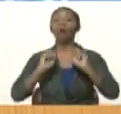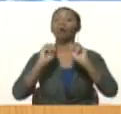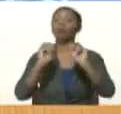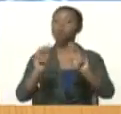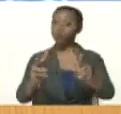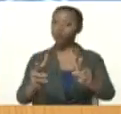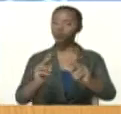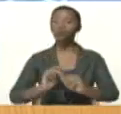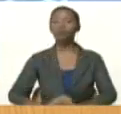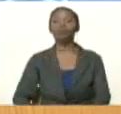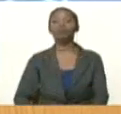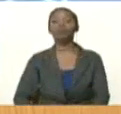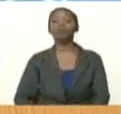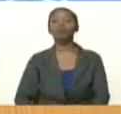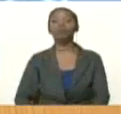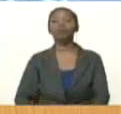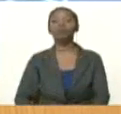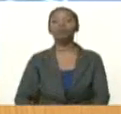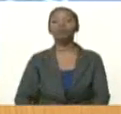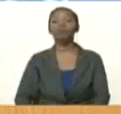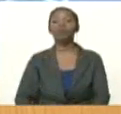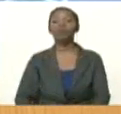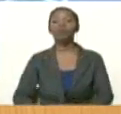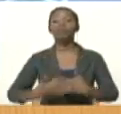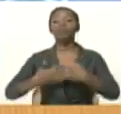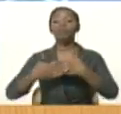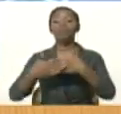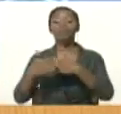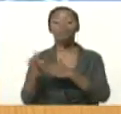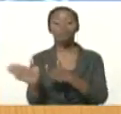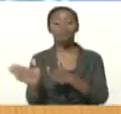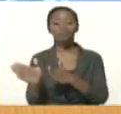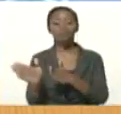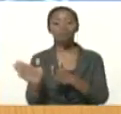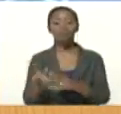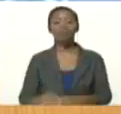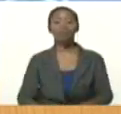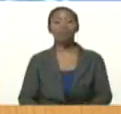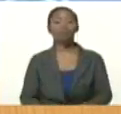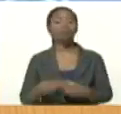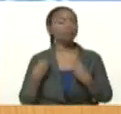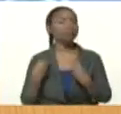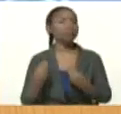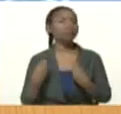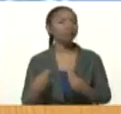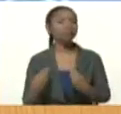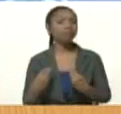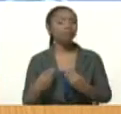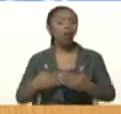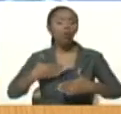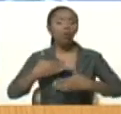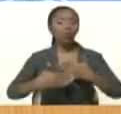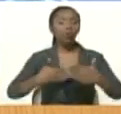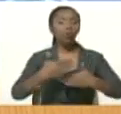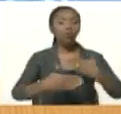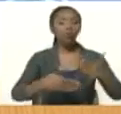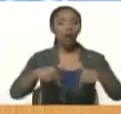oportunidades que se abren para acelerar este camino.